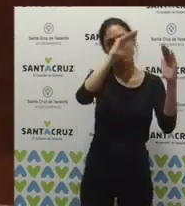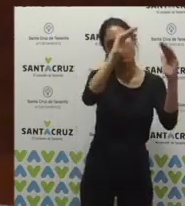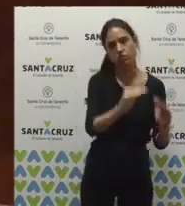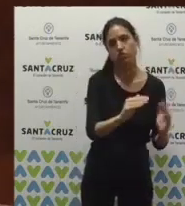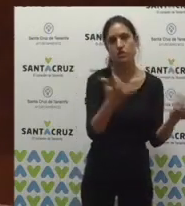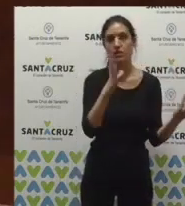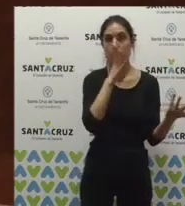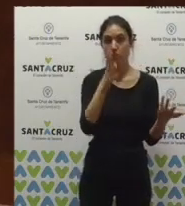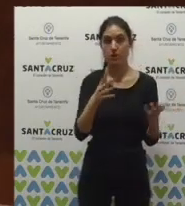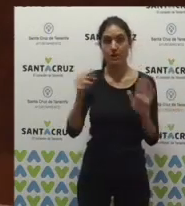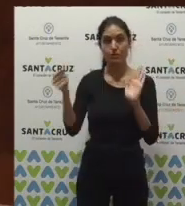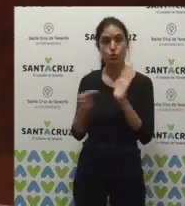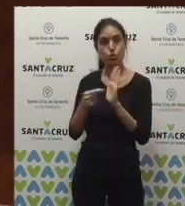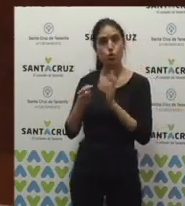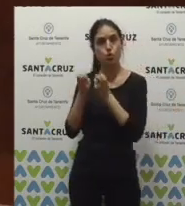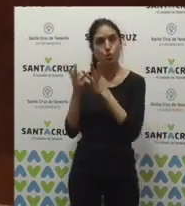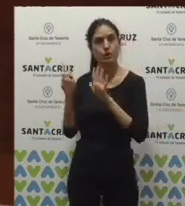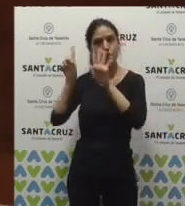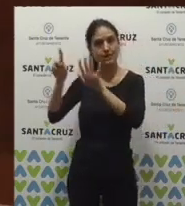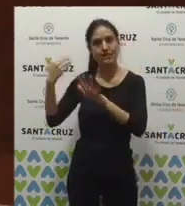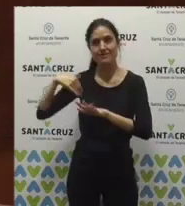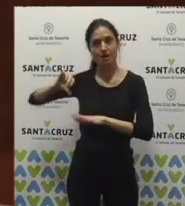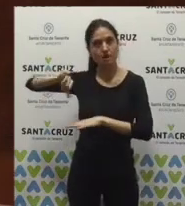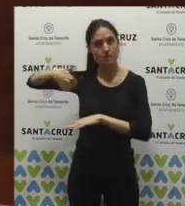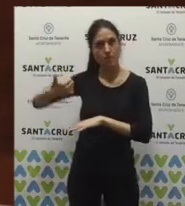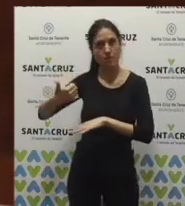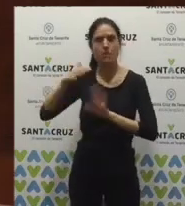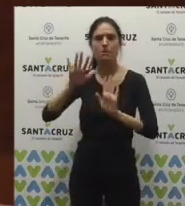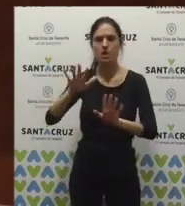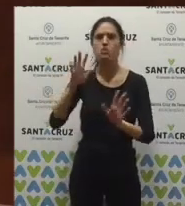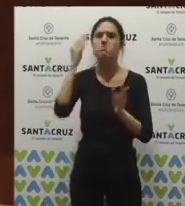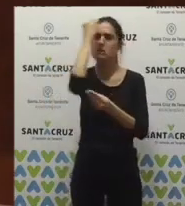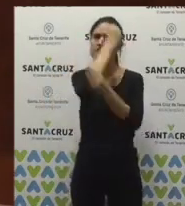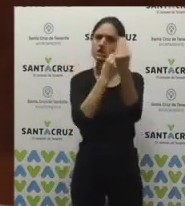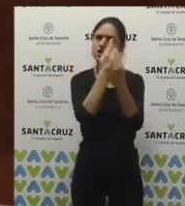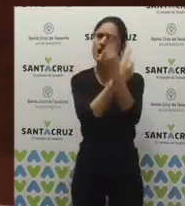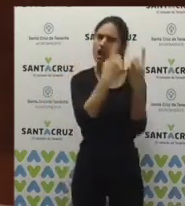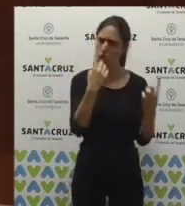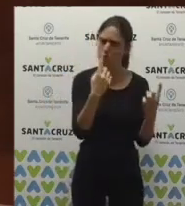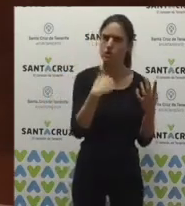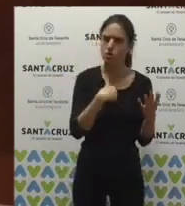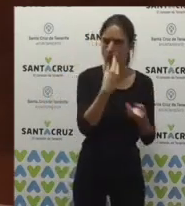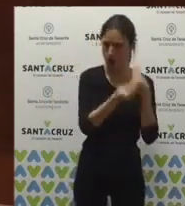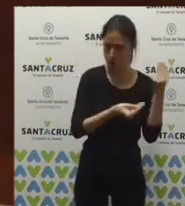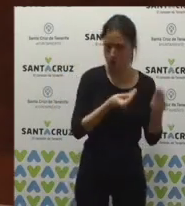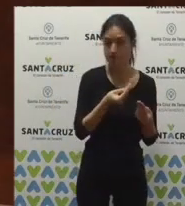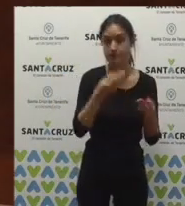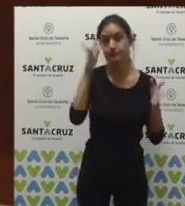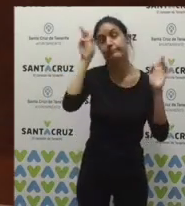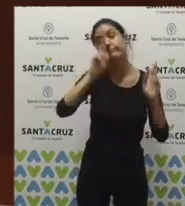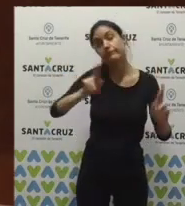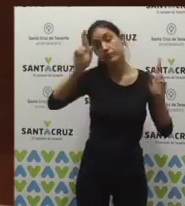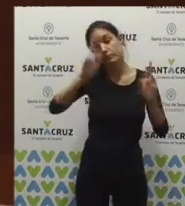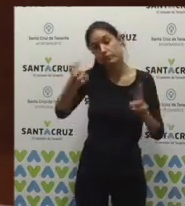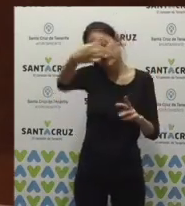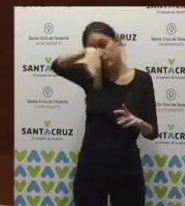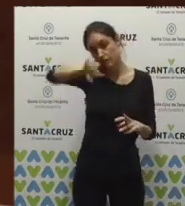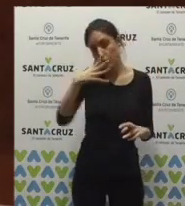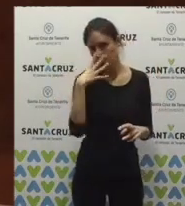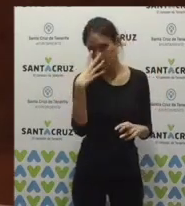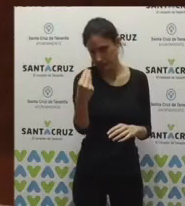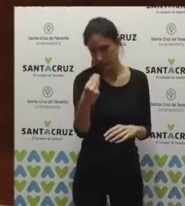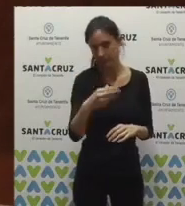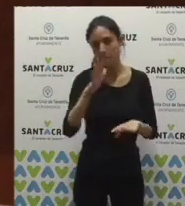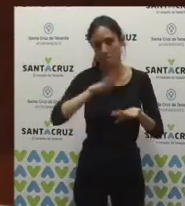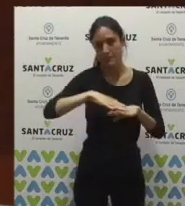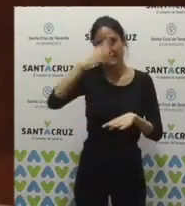punto número 6 en todo caso voy a hacer algún tipo de algunas reflexiones que espero que se entiendan para que se sepa el proceso por el cual